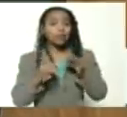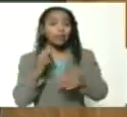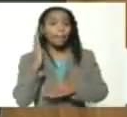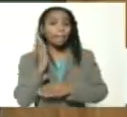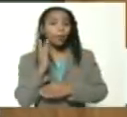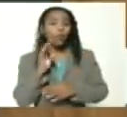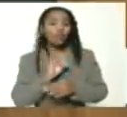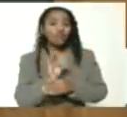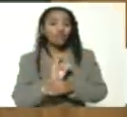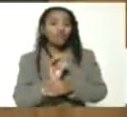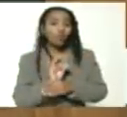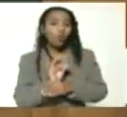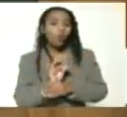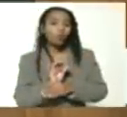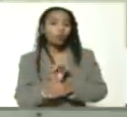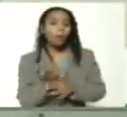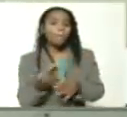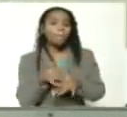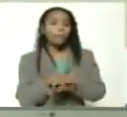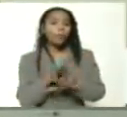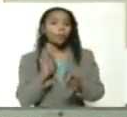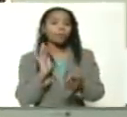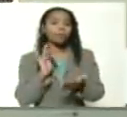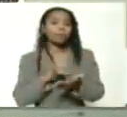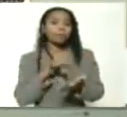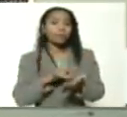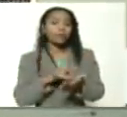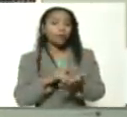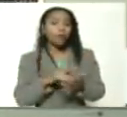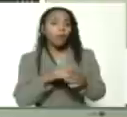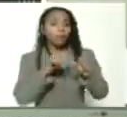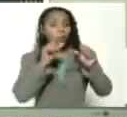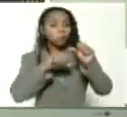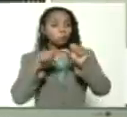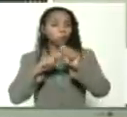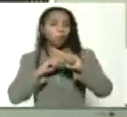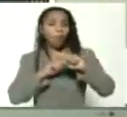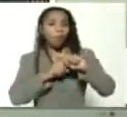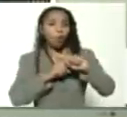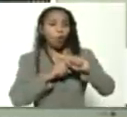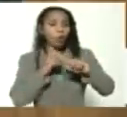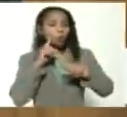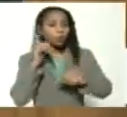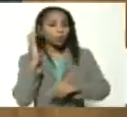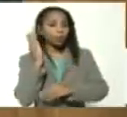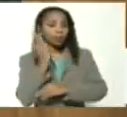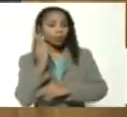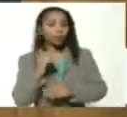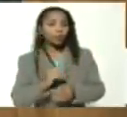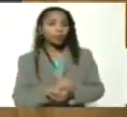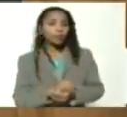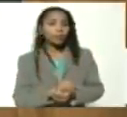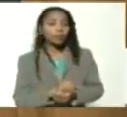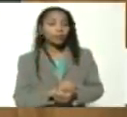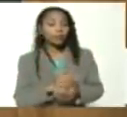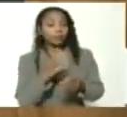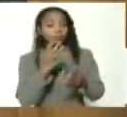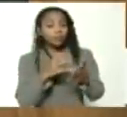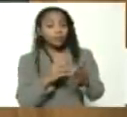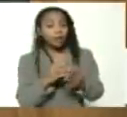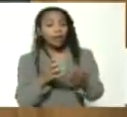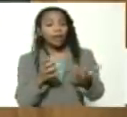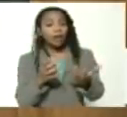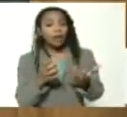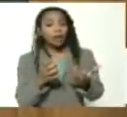sus funciones se deberían incluir diagnosticar las causas del retardo procesal en cuanto a la impunidad, el clasismo y la